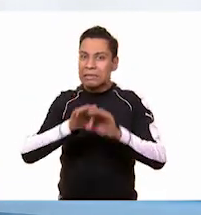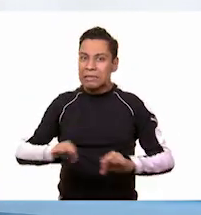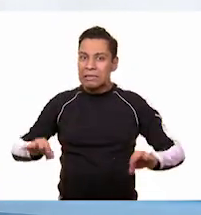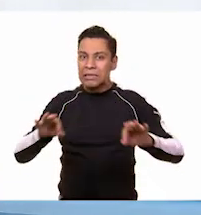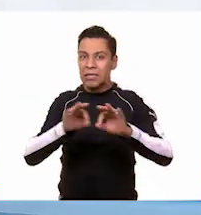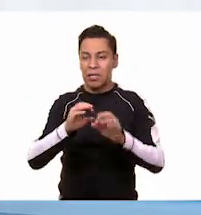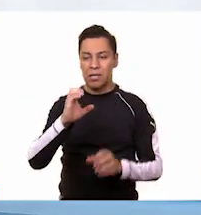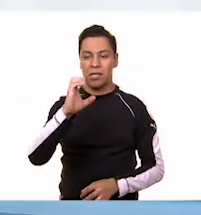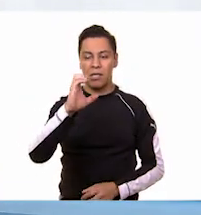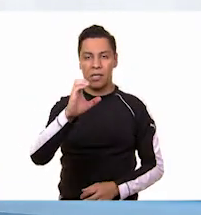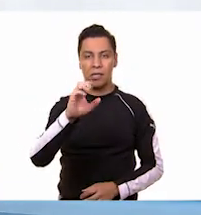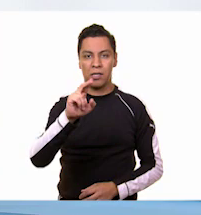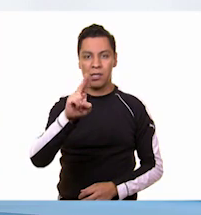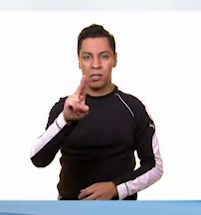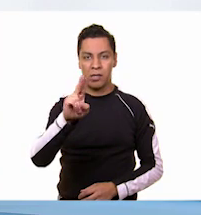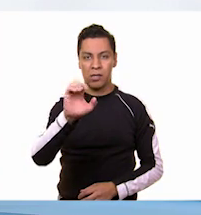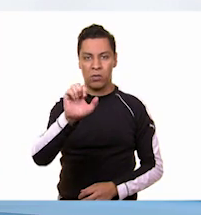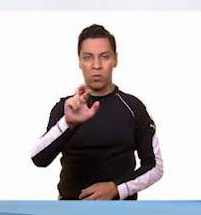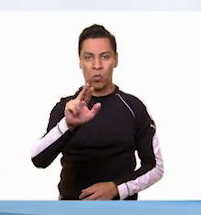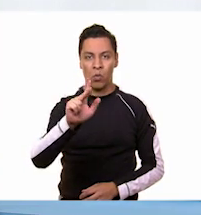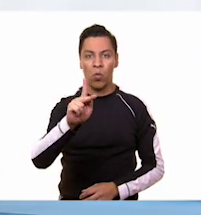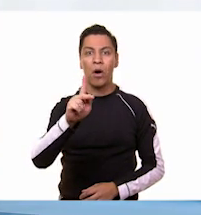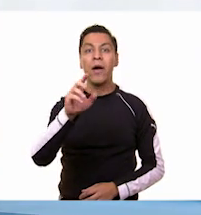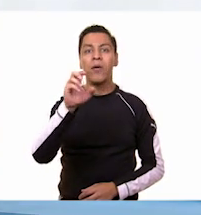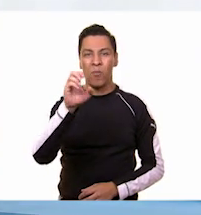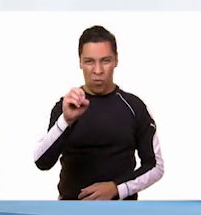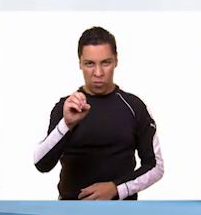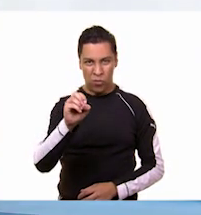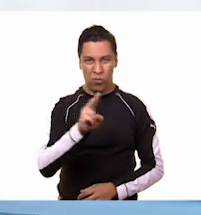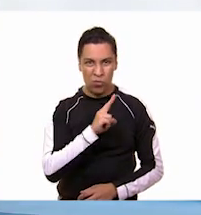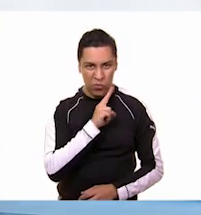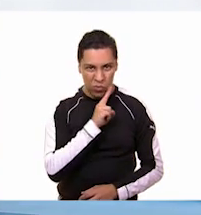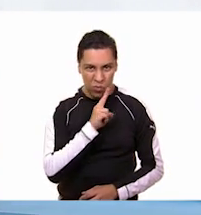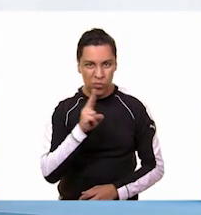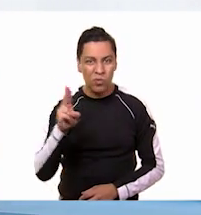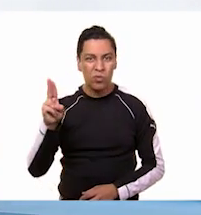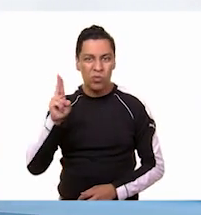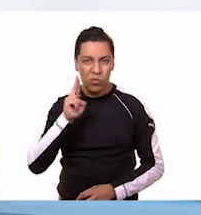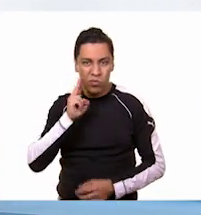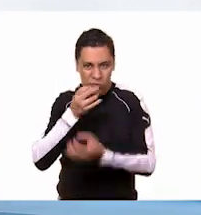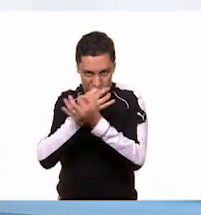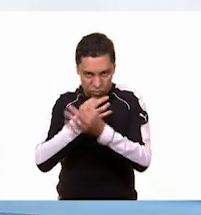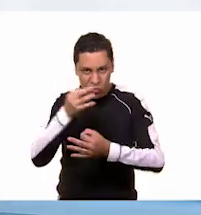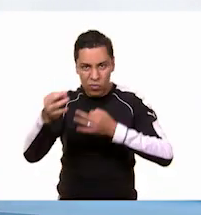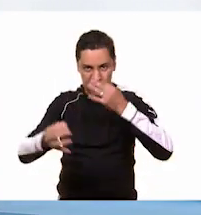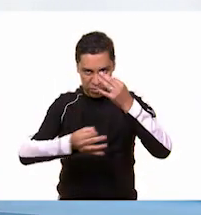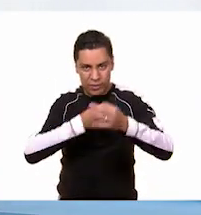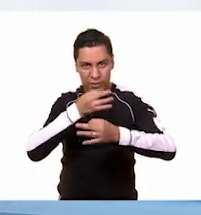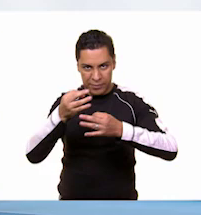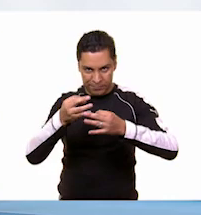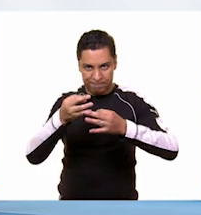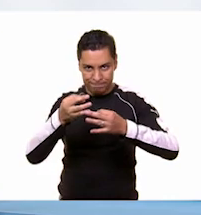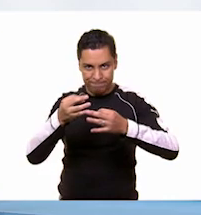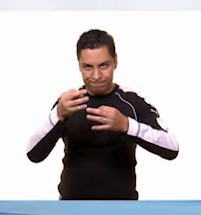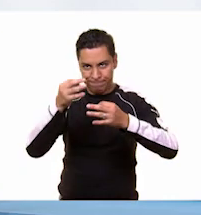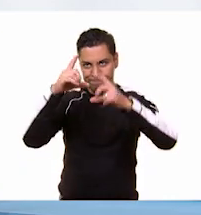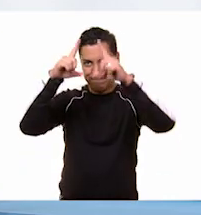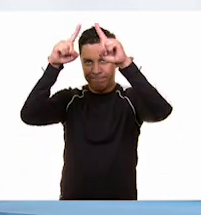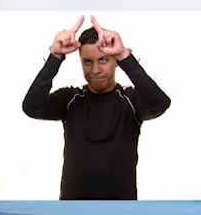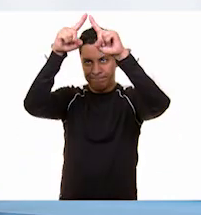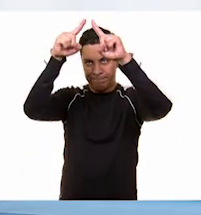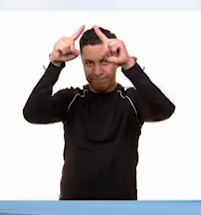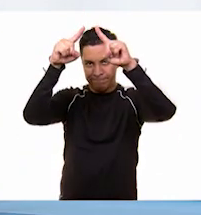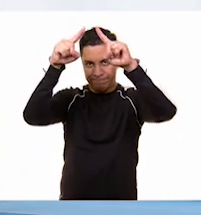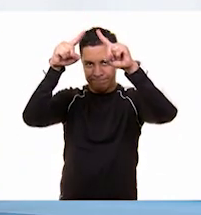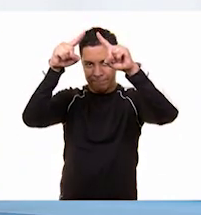de la noticia, que son datos que complementan la idea principal. Esta es la última parte de la pirámide inversa, el